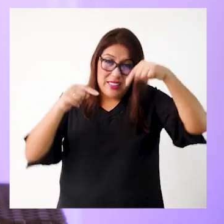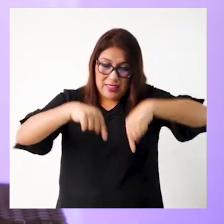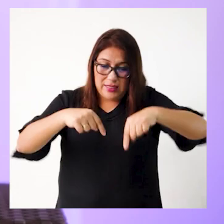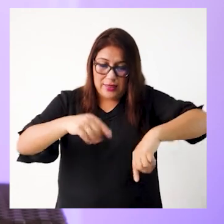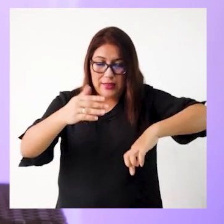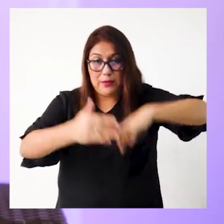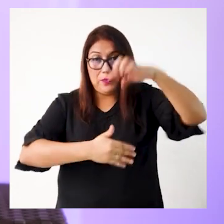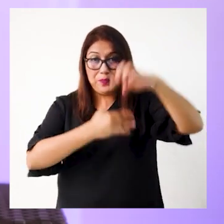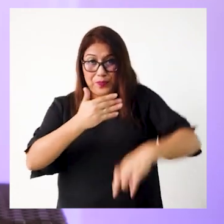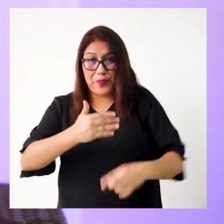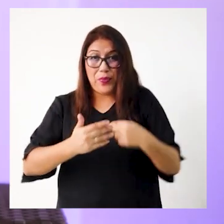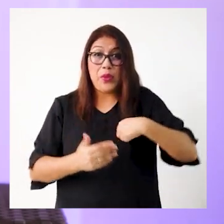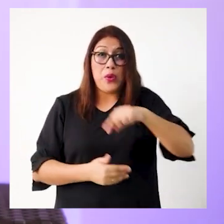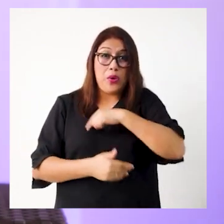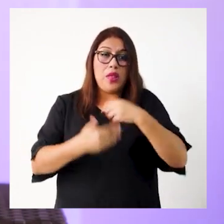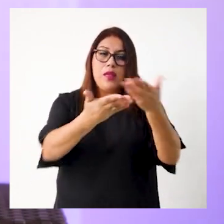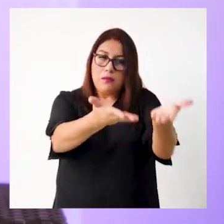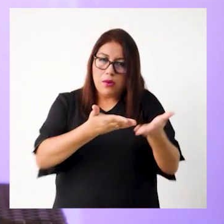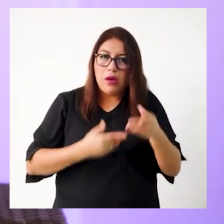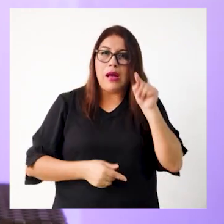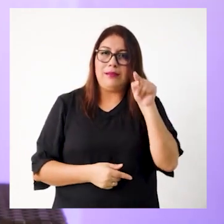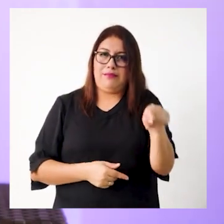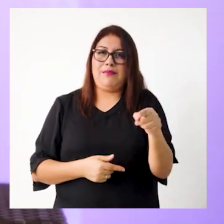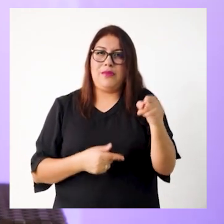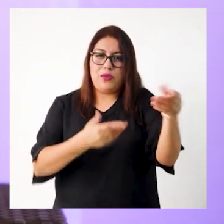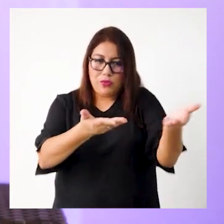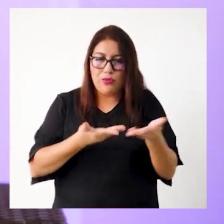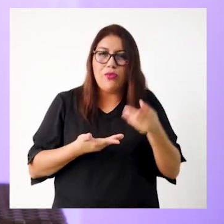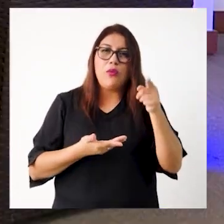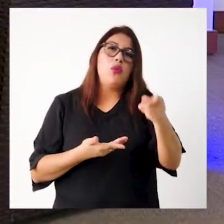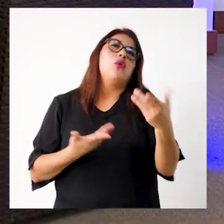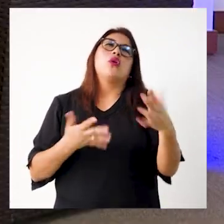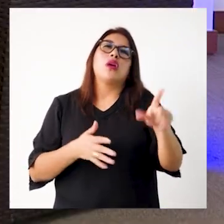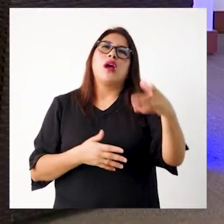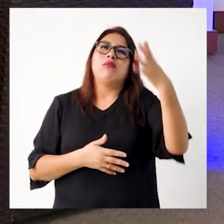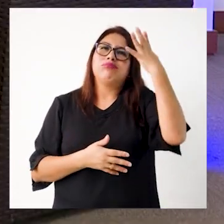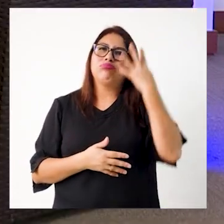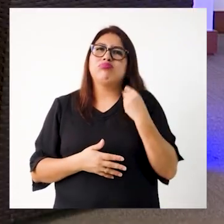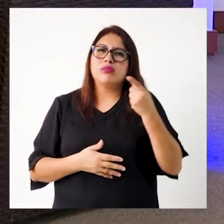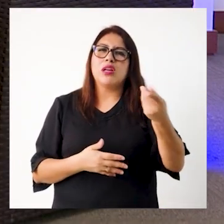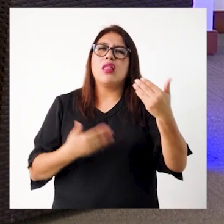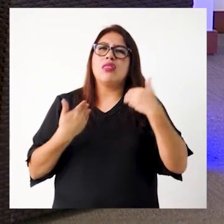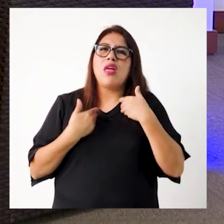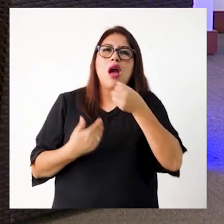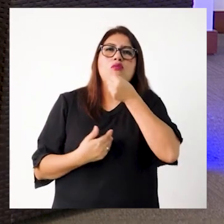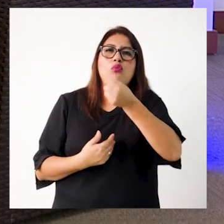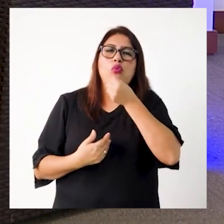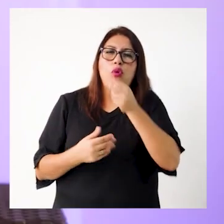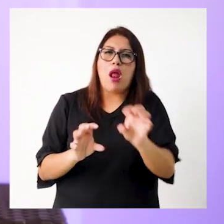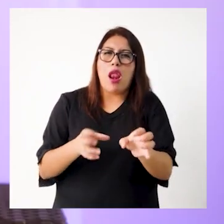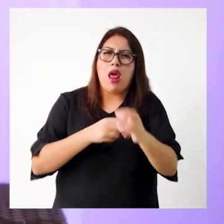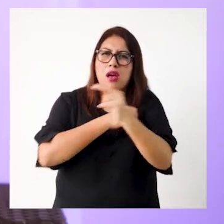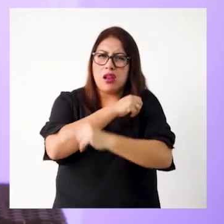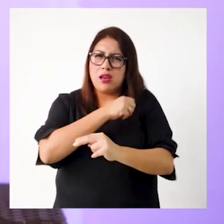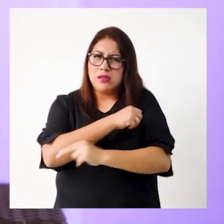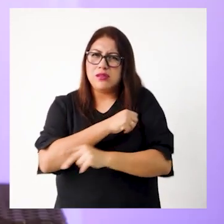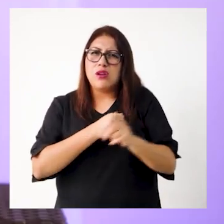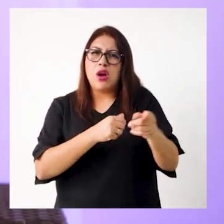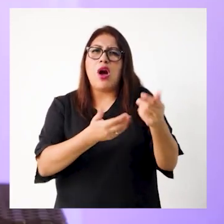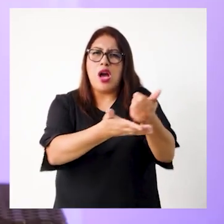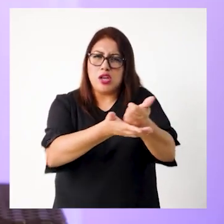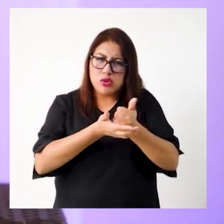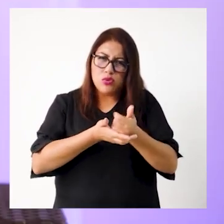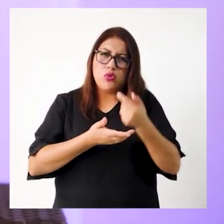programa. Por eso te hemos invitado a ti, que tienes una voz en la radio, para que nos ayudes